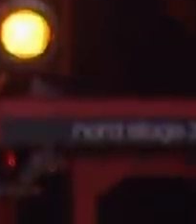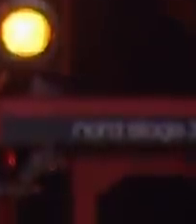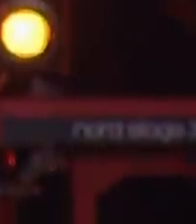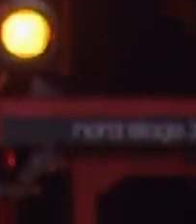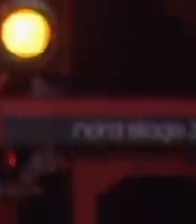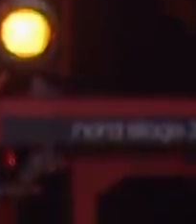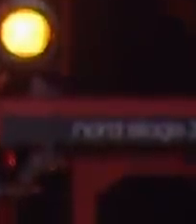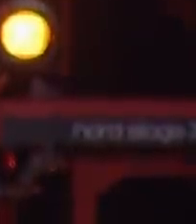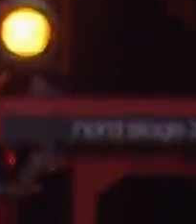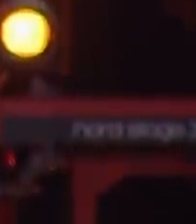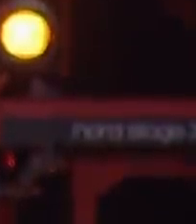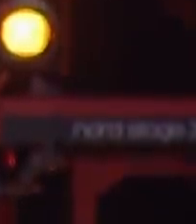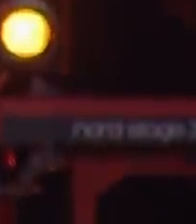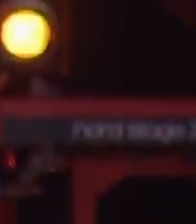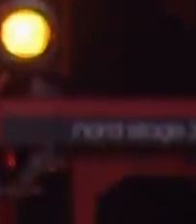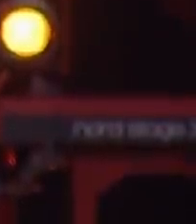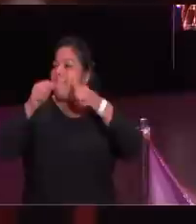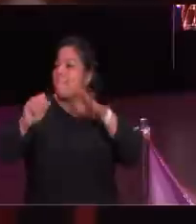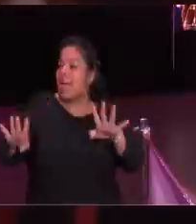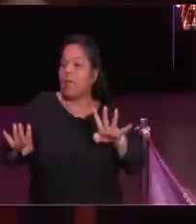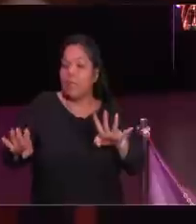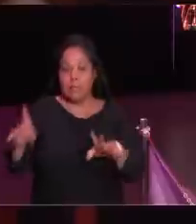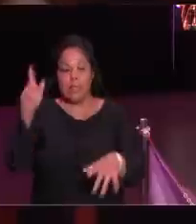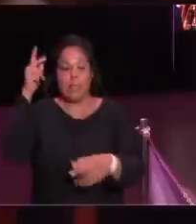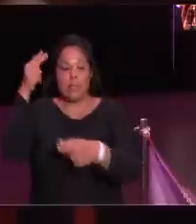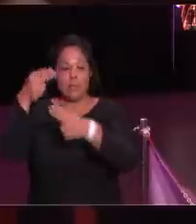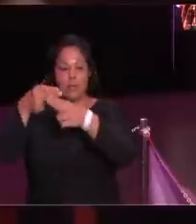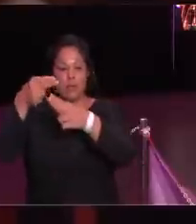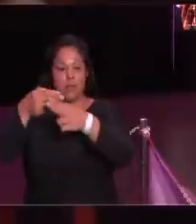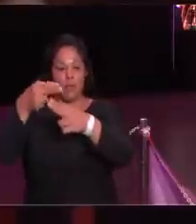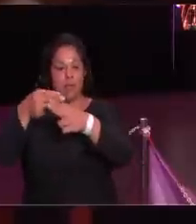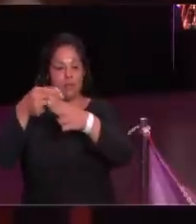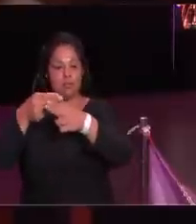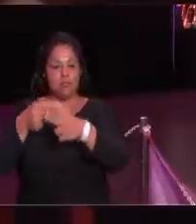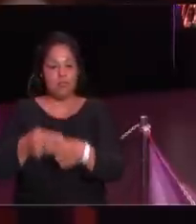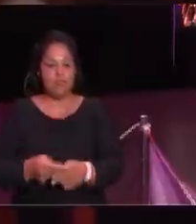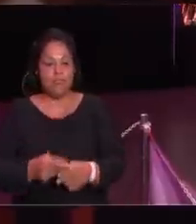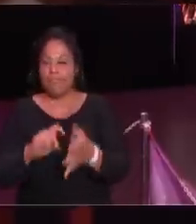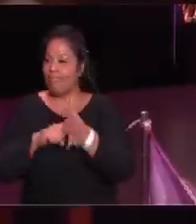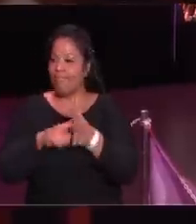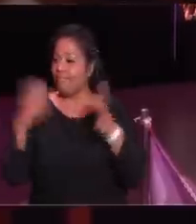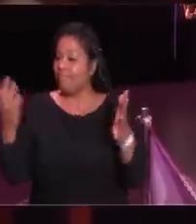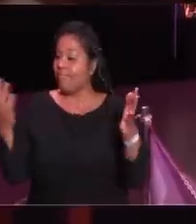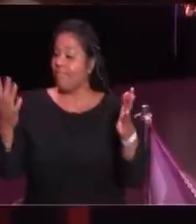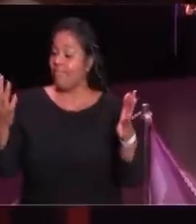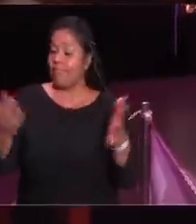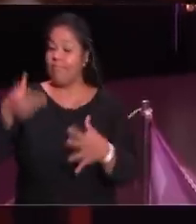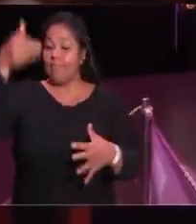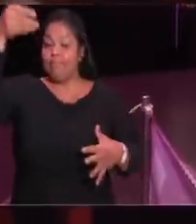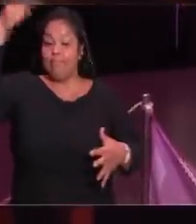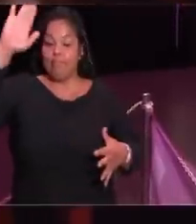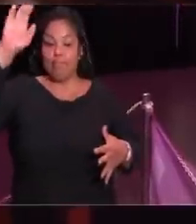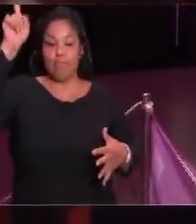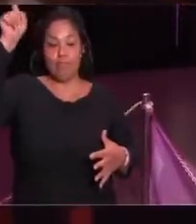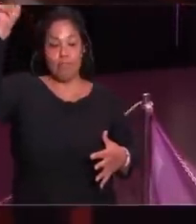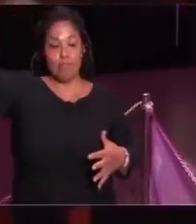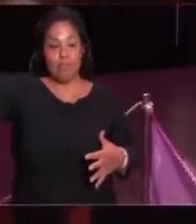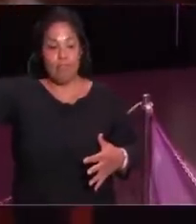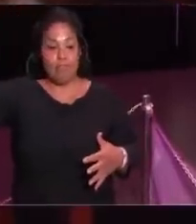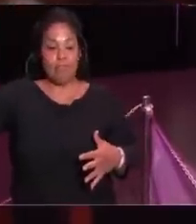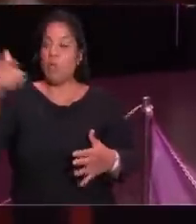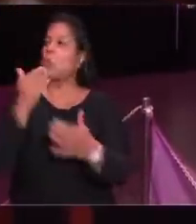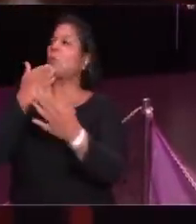Alabarle, bendecí su nombre. Y aquí está la clave, hermanos, porque Jehová